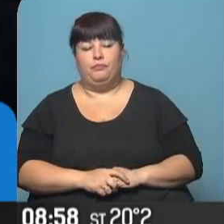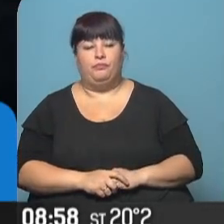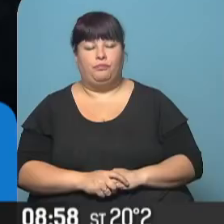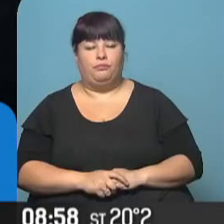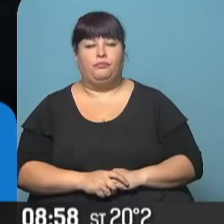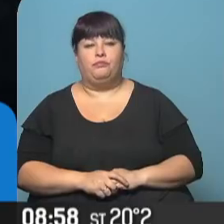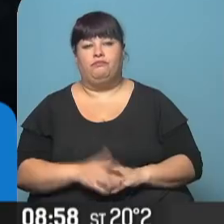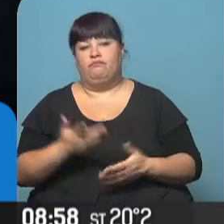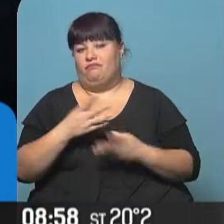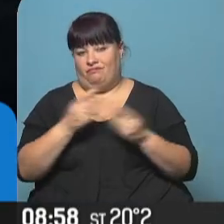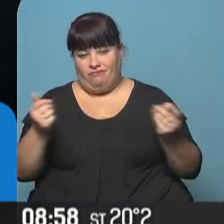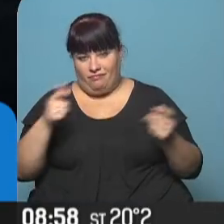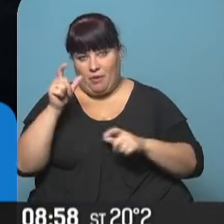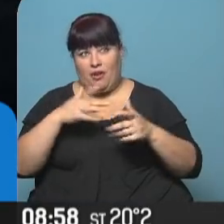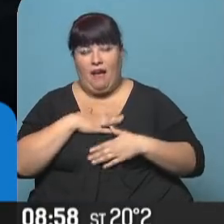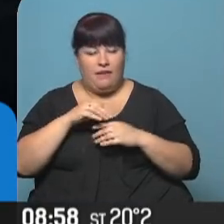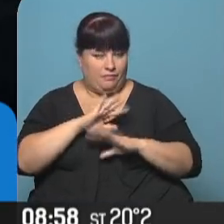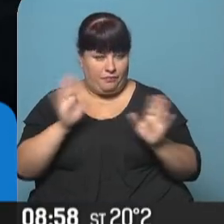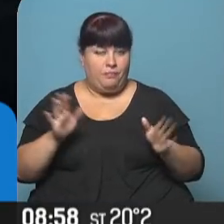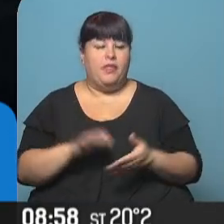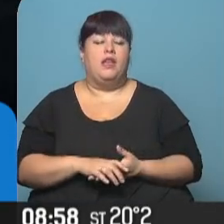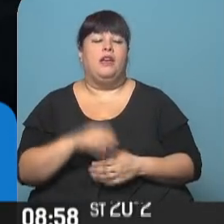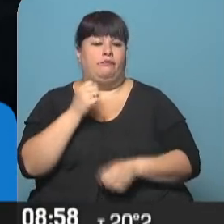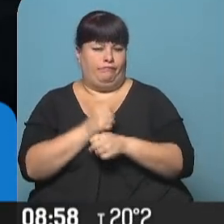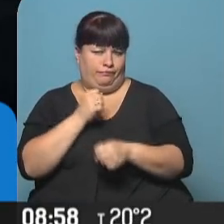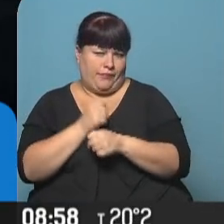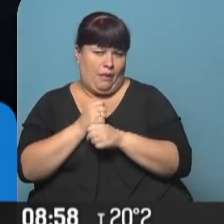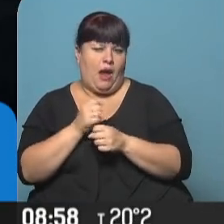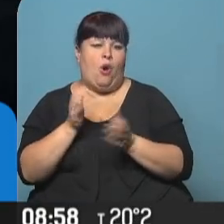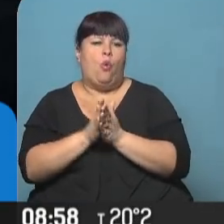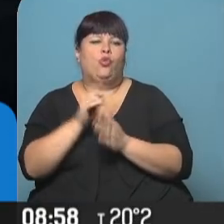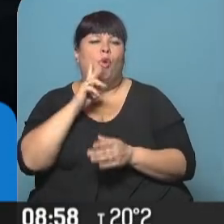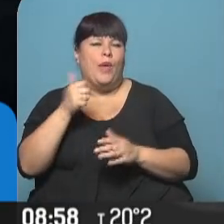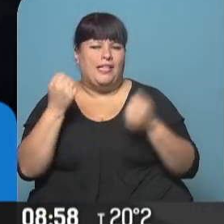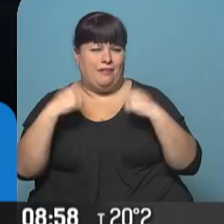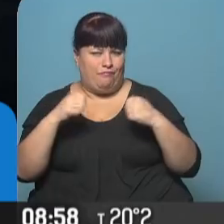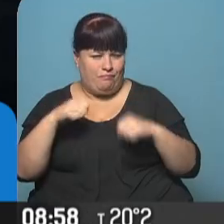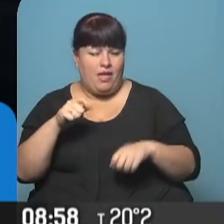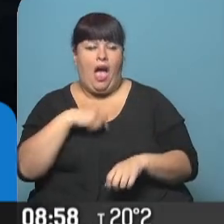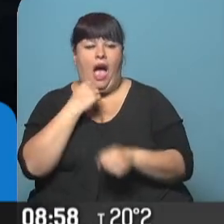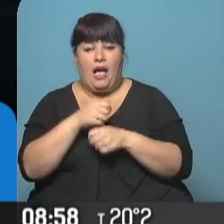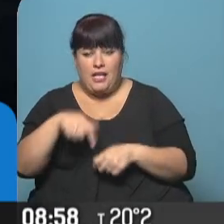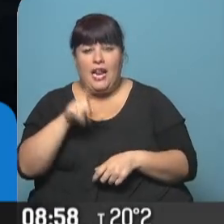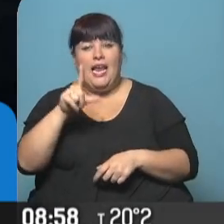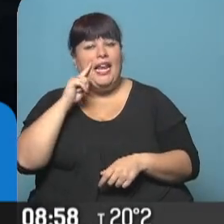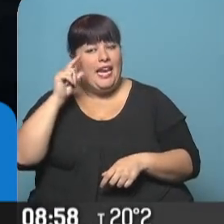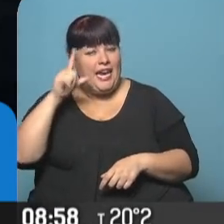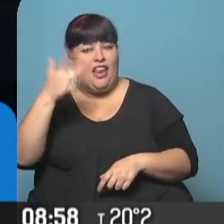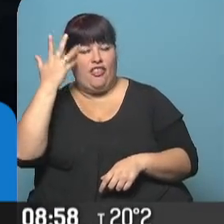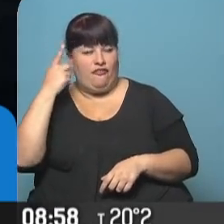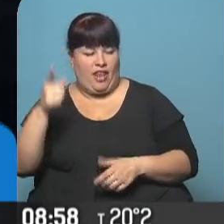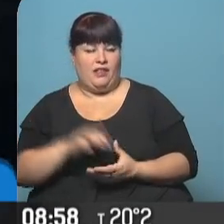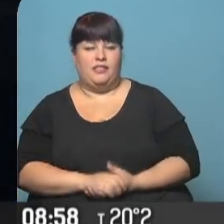más queridos seres humanos entre ellos trabajador como marcelo bielsa entrenador actualmente del lille de